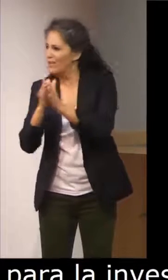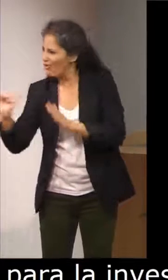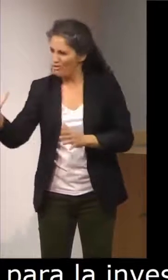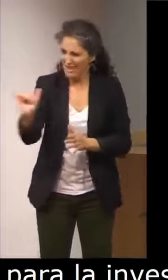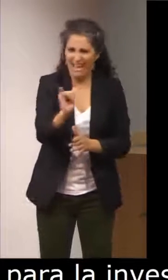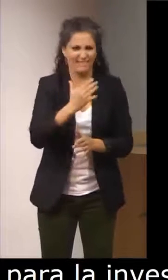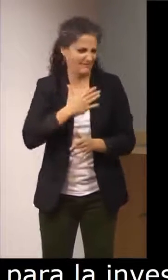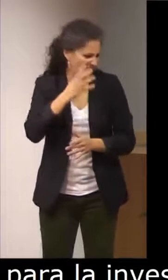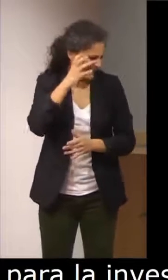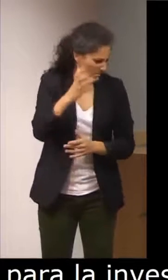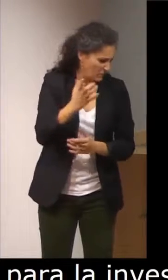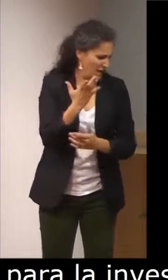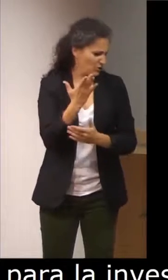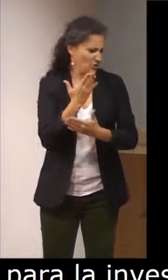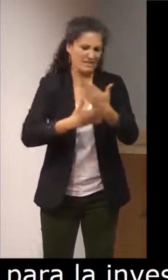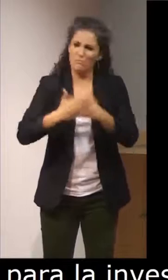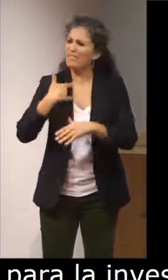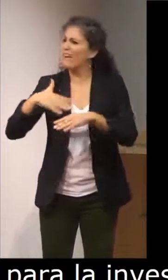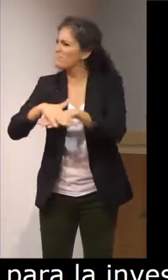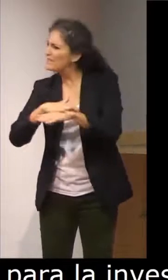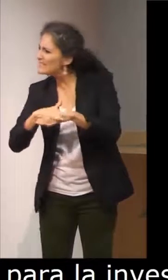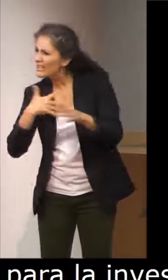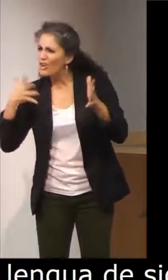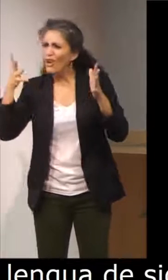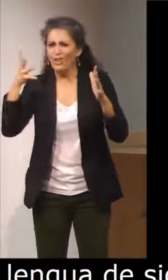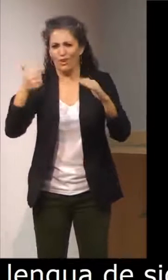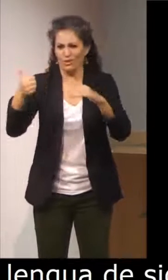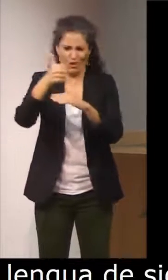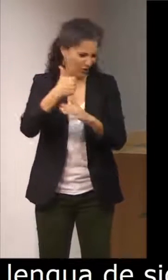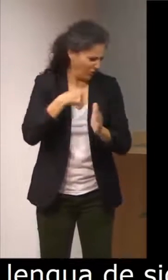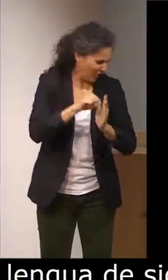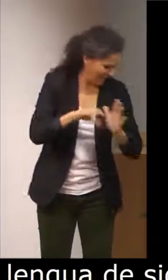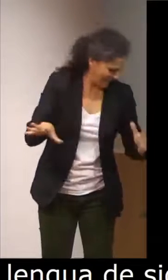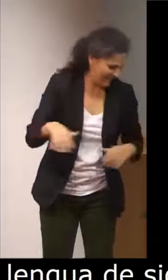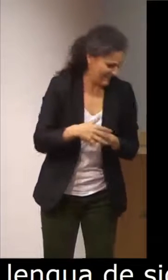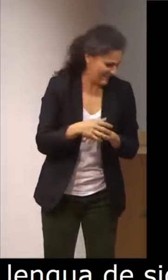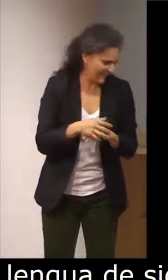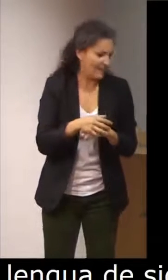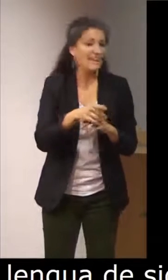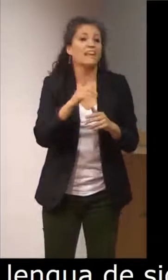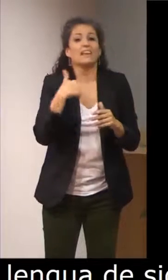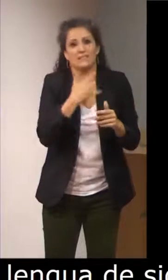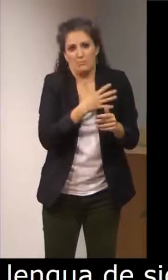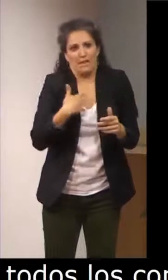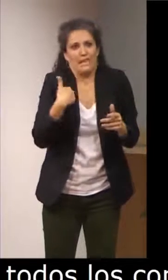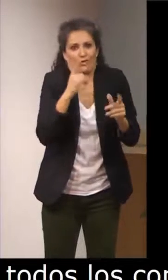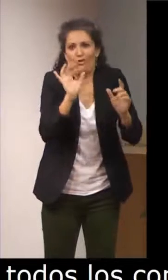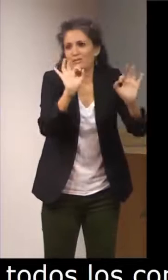Y, como no, a todos los compañeros aquí presentes del Real Patronato sobre Discapacidad, del Ministerio, del Consejo Rector del CENELSE.